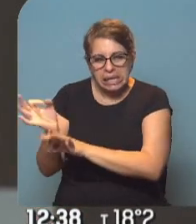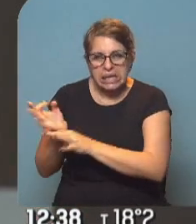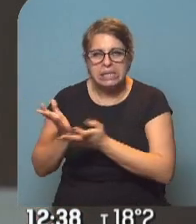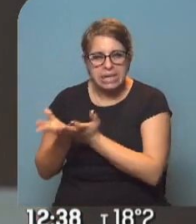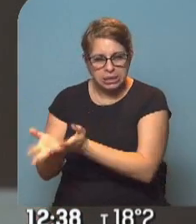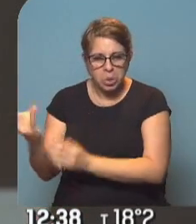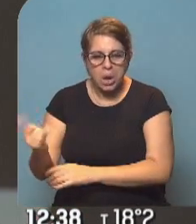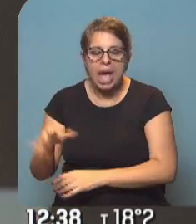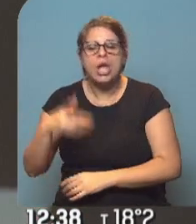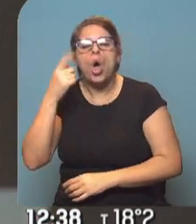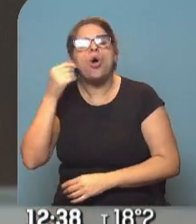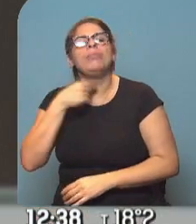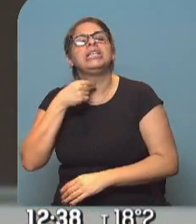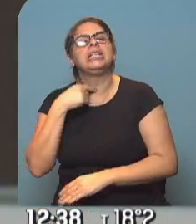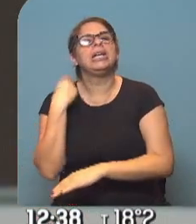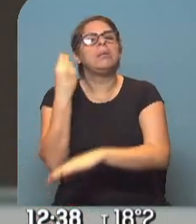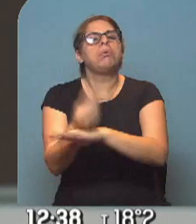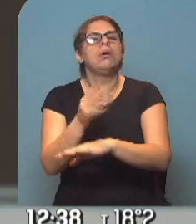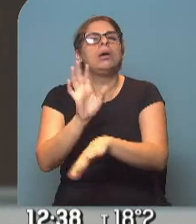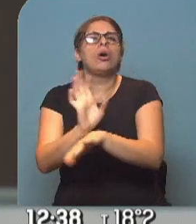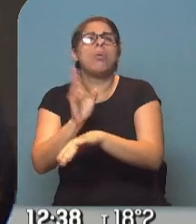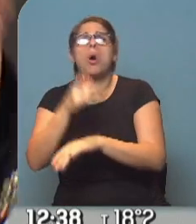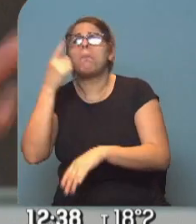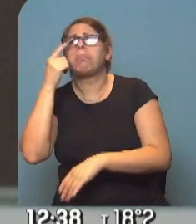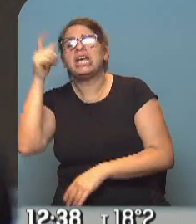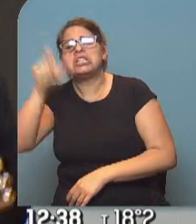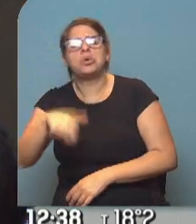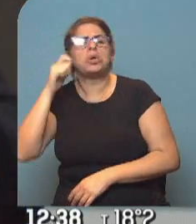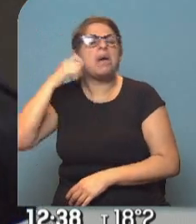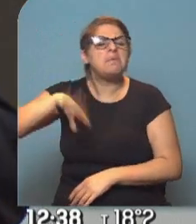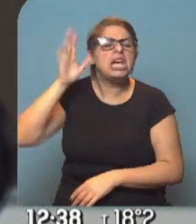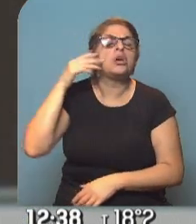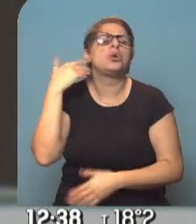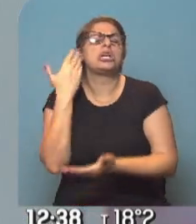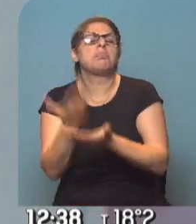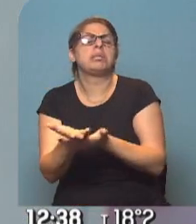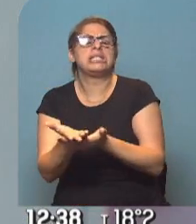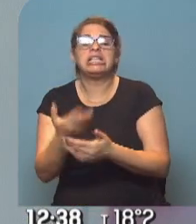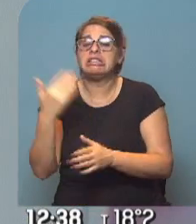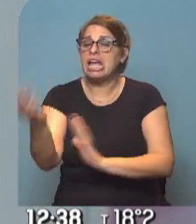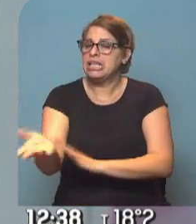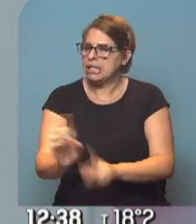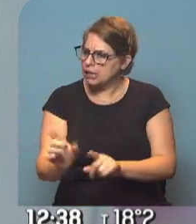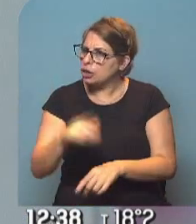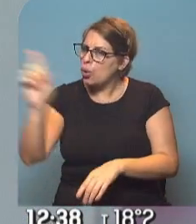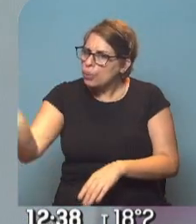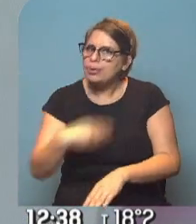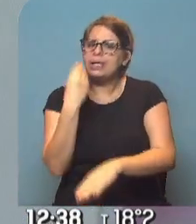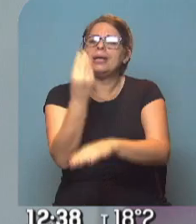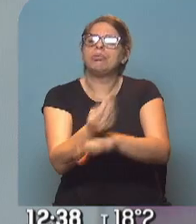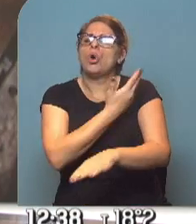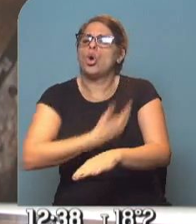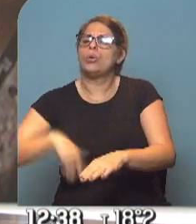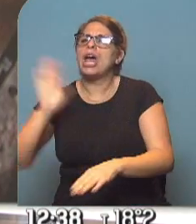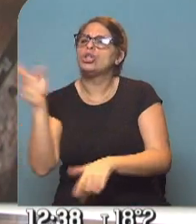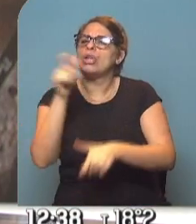sea, en donde trata de aparecer no como el viejo representante de la izquierda, sino aquel que viene a gobernar para todos los mexicanos.